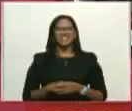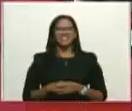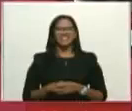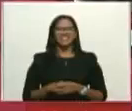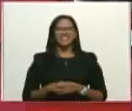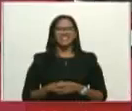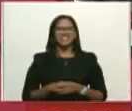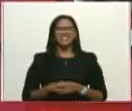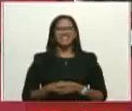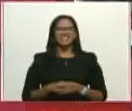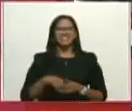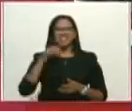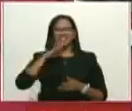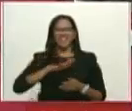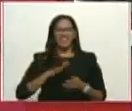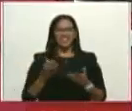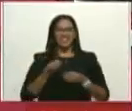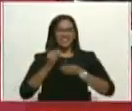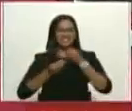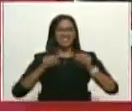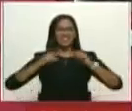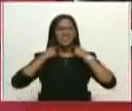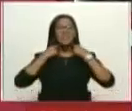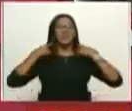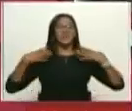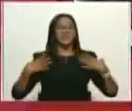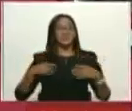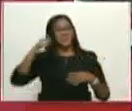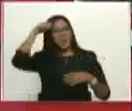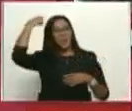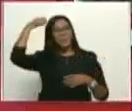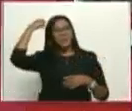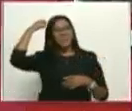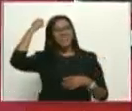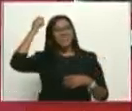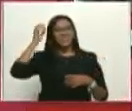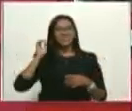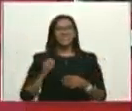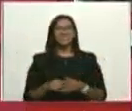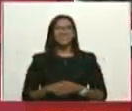Está rompiendo la moda, ¿vale? ¿Ah? Con ese peinado.